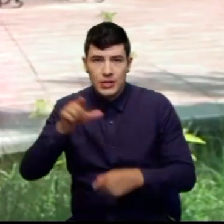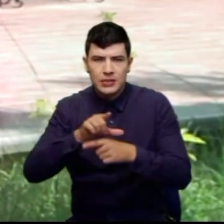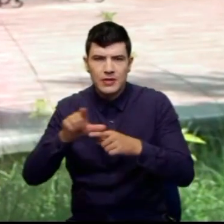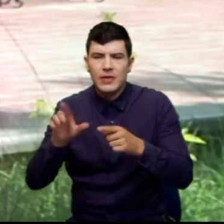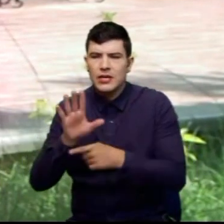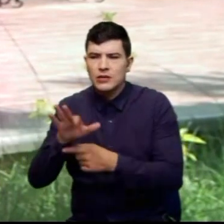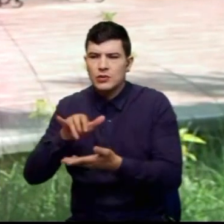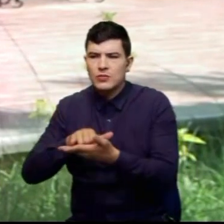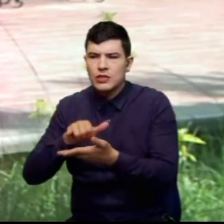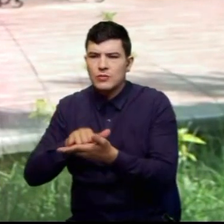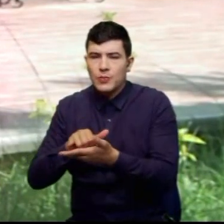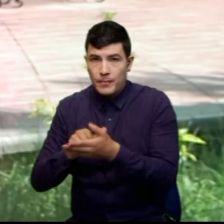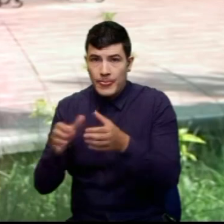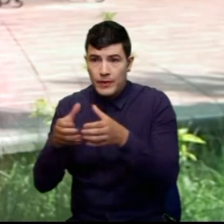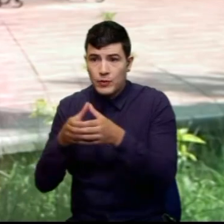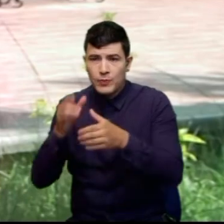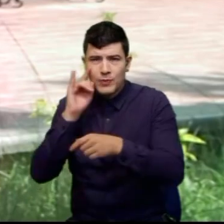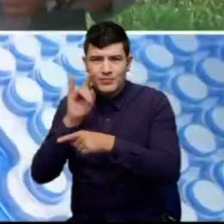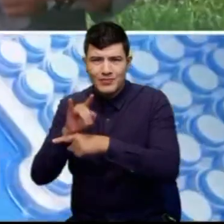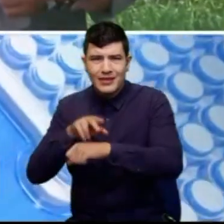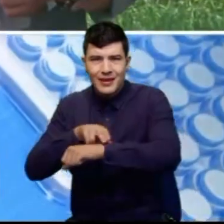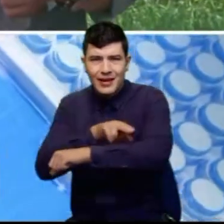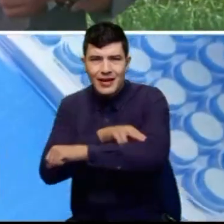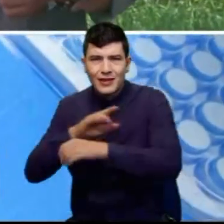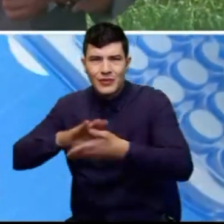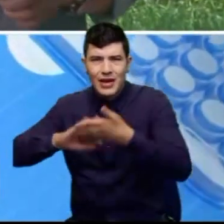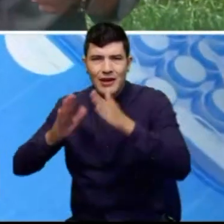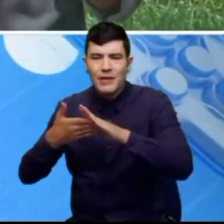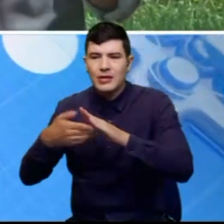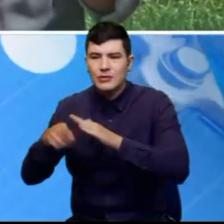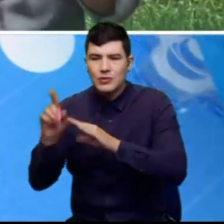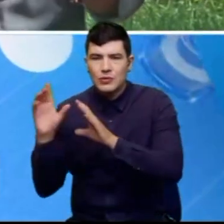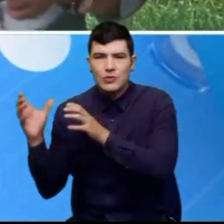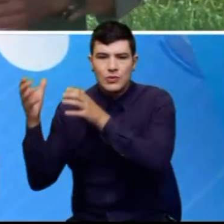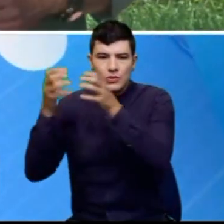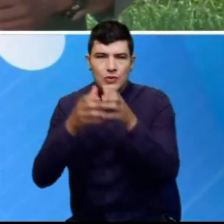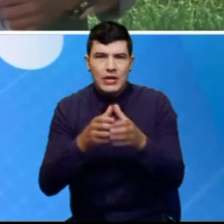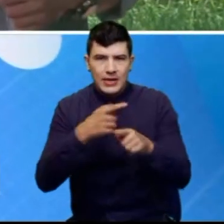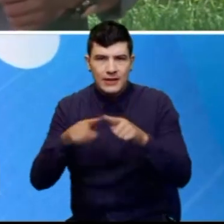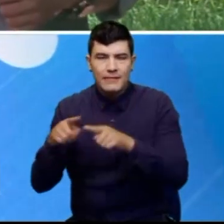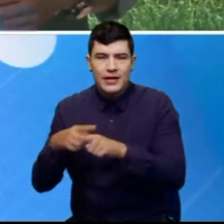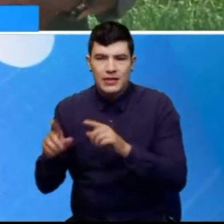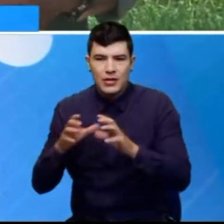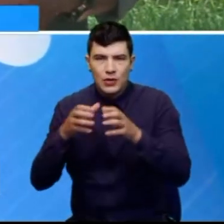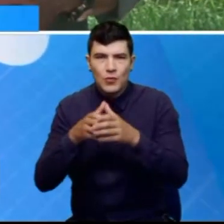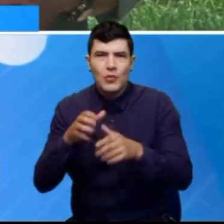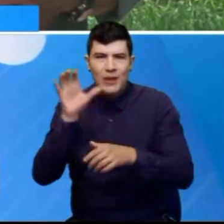de verificación se realice con representantes de diferentes embajadas con asiento en nuestro país.